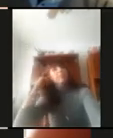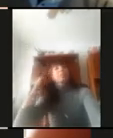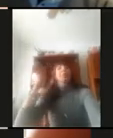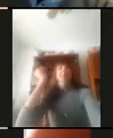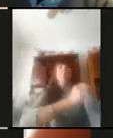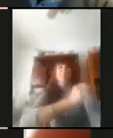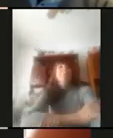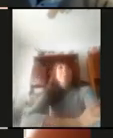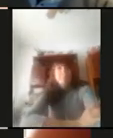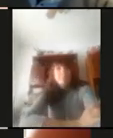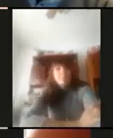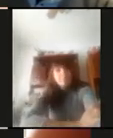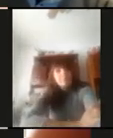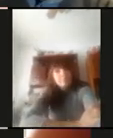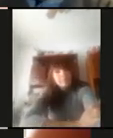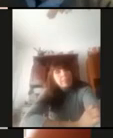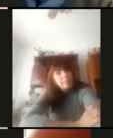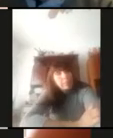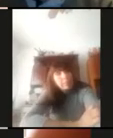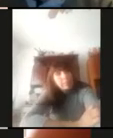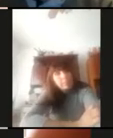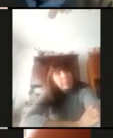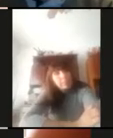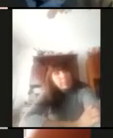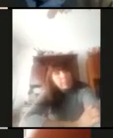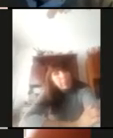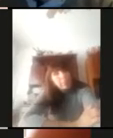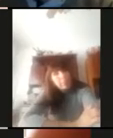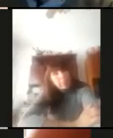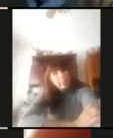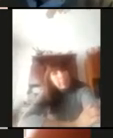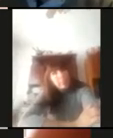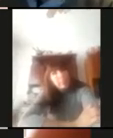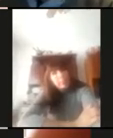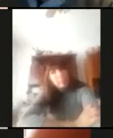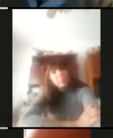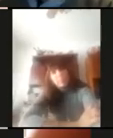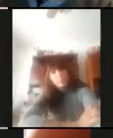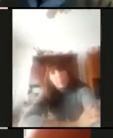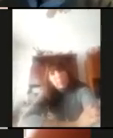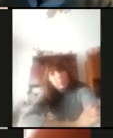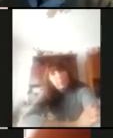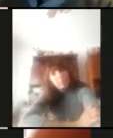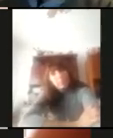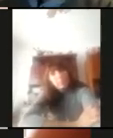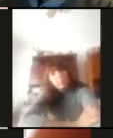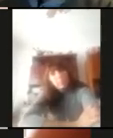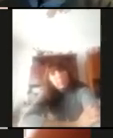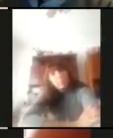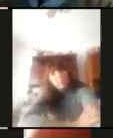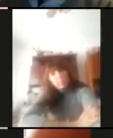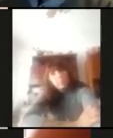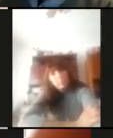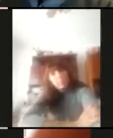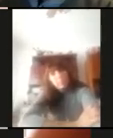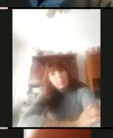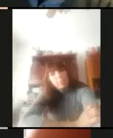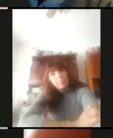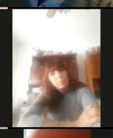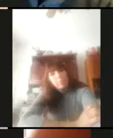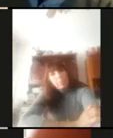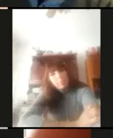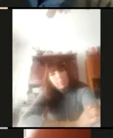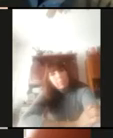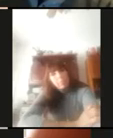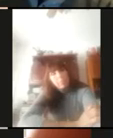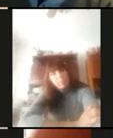profesor titular suplente y es considerado realmente el profesor favorito porque